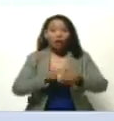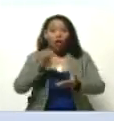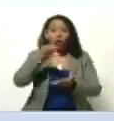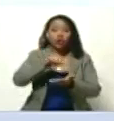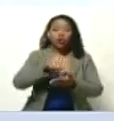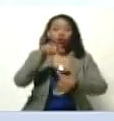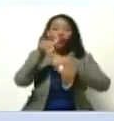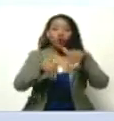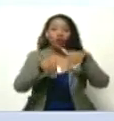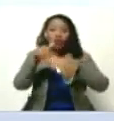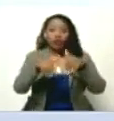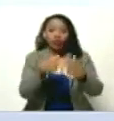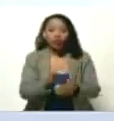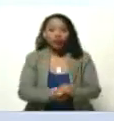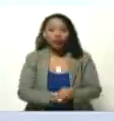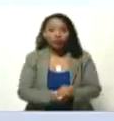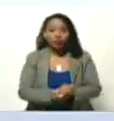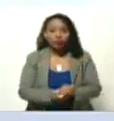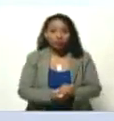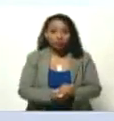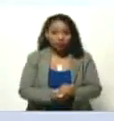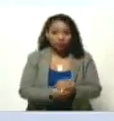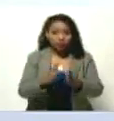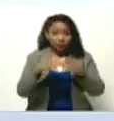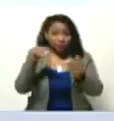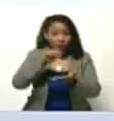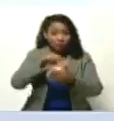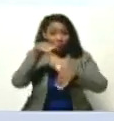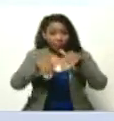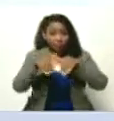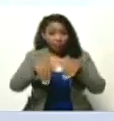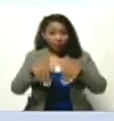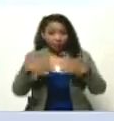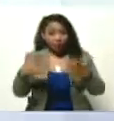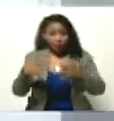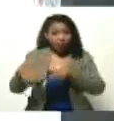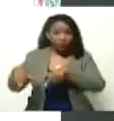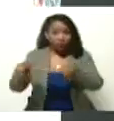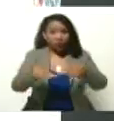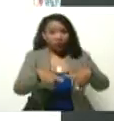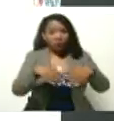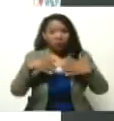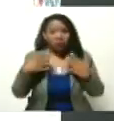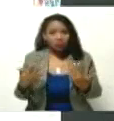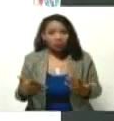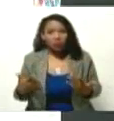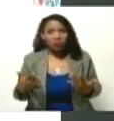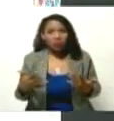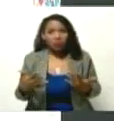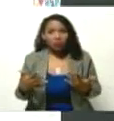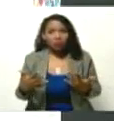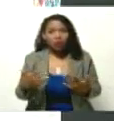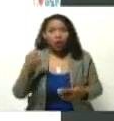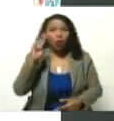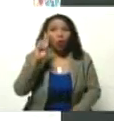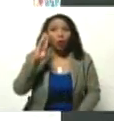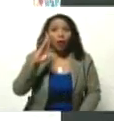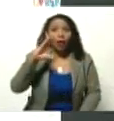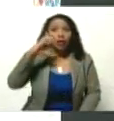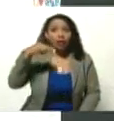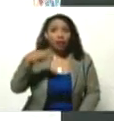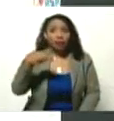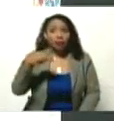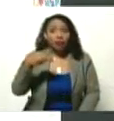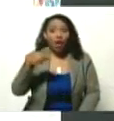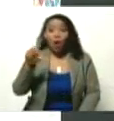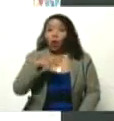centros de votación. Todos los centros de votación, que es el espacio de la VC. En caso